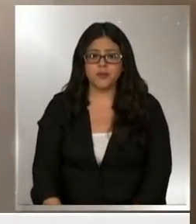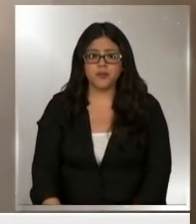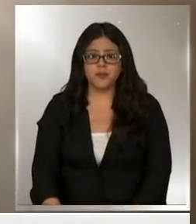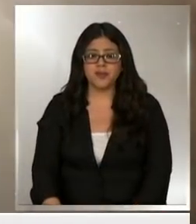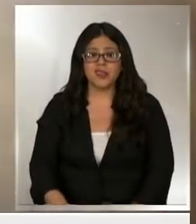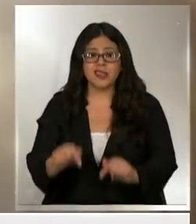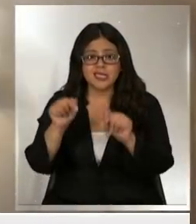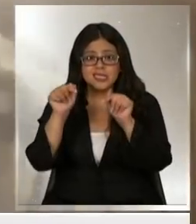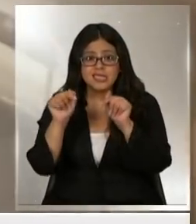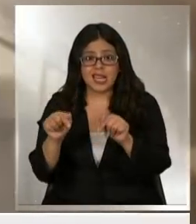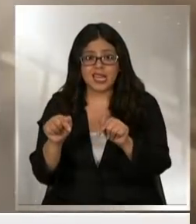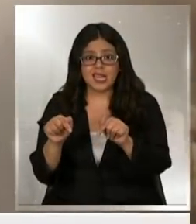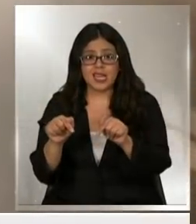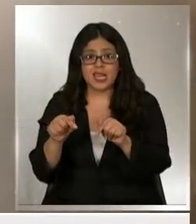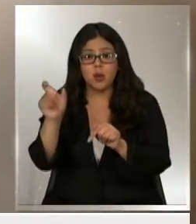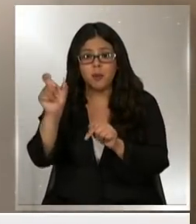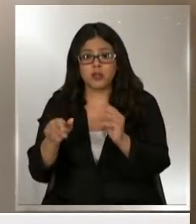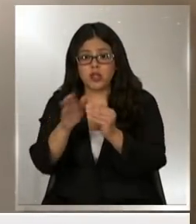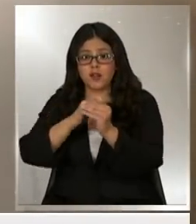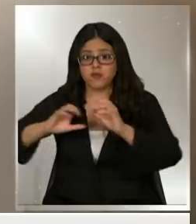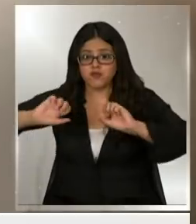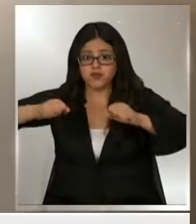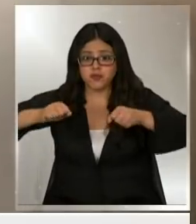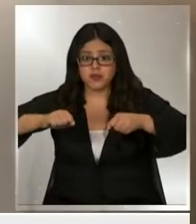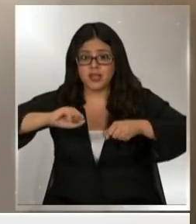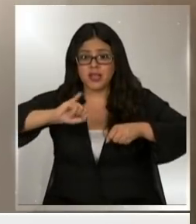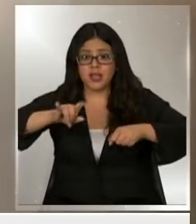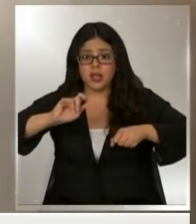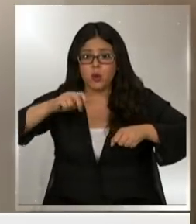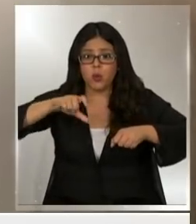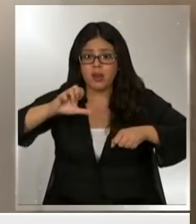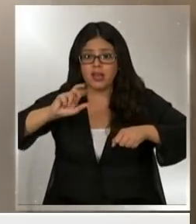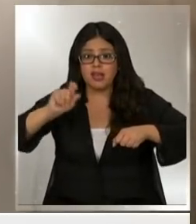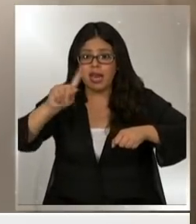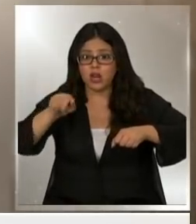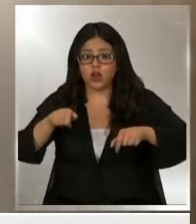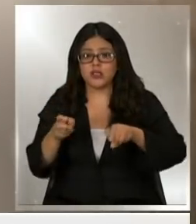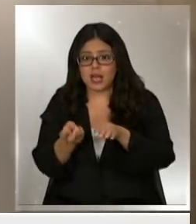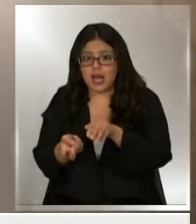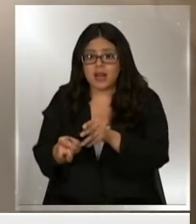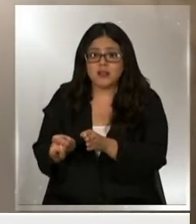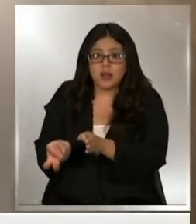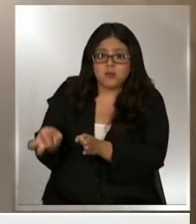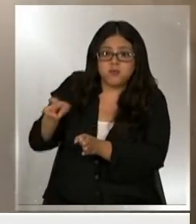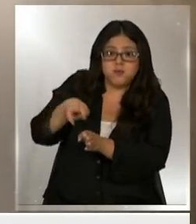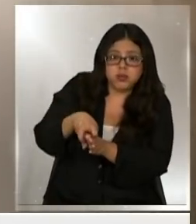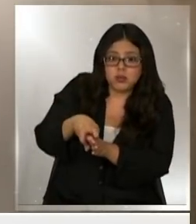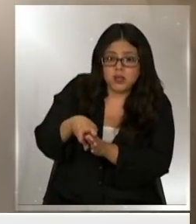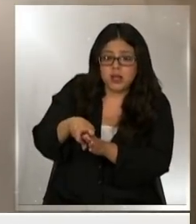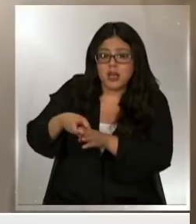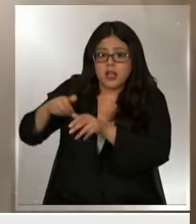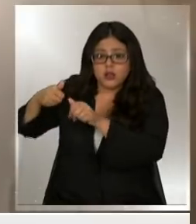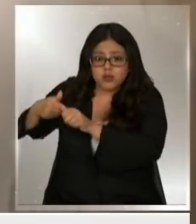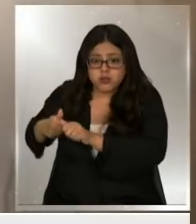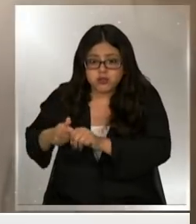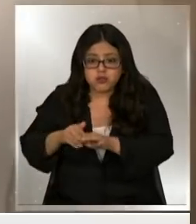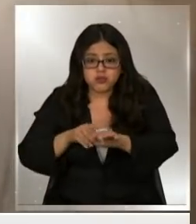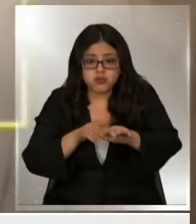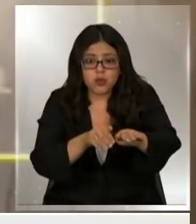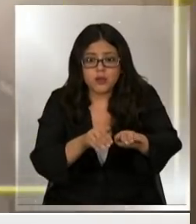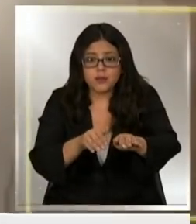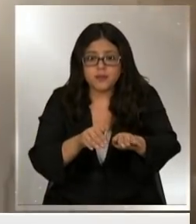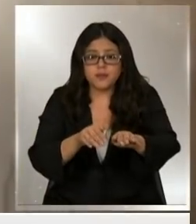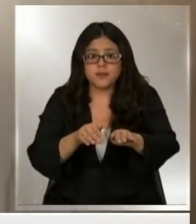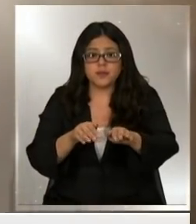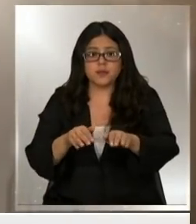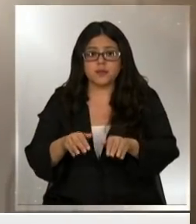ese momento aparece un vecino en moto y Juan Carlos, sin mediar consecuencias, se sube para perseguir a los sujetos armados durante